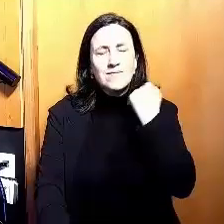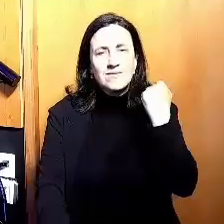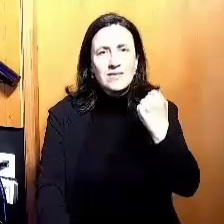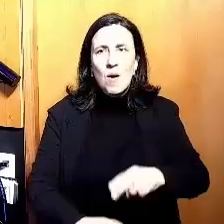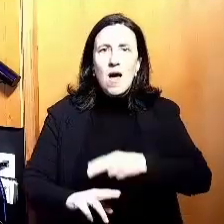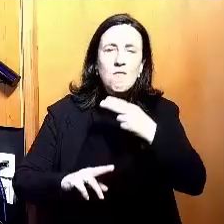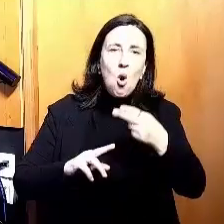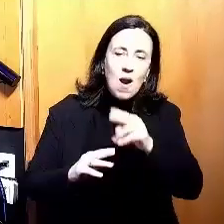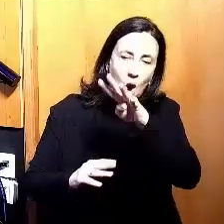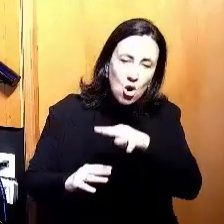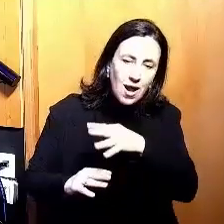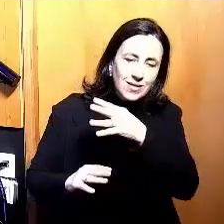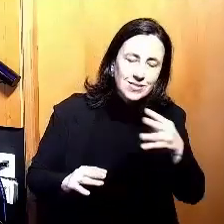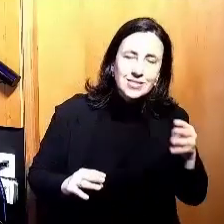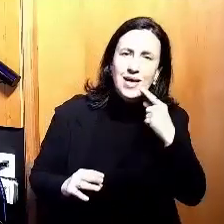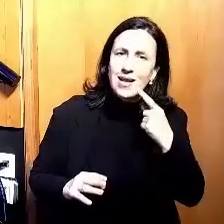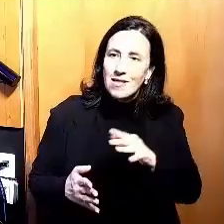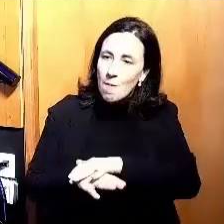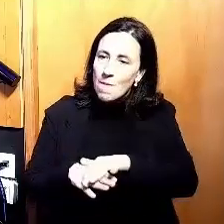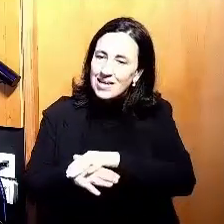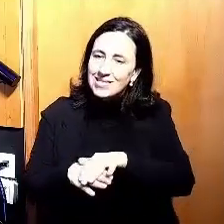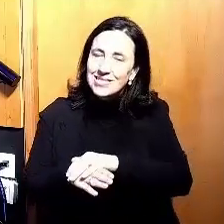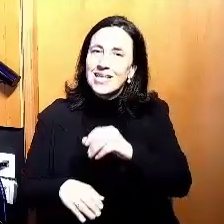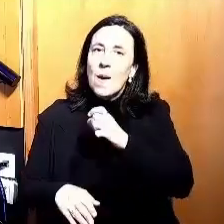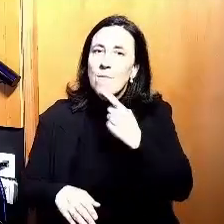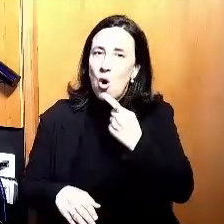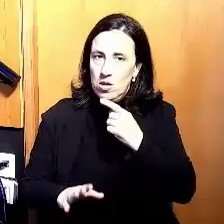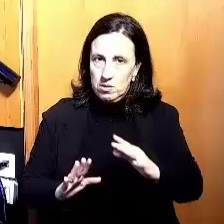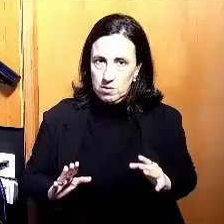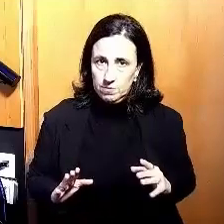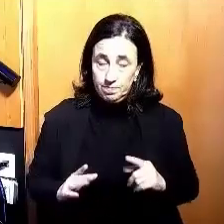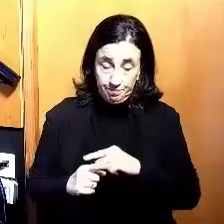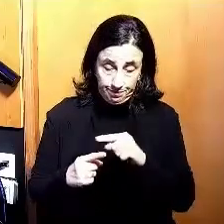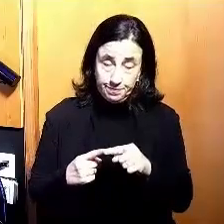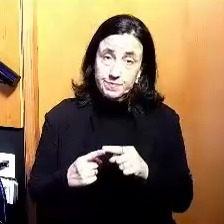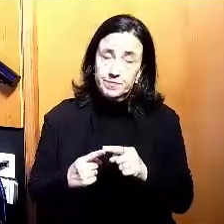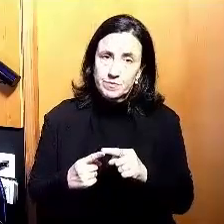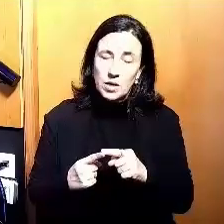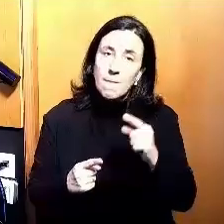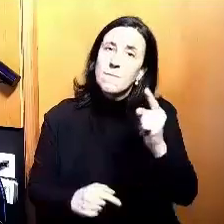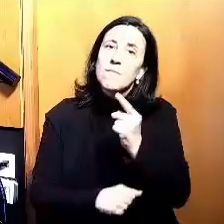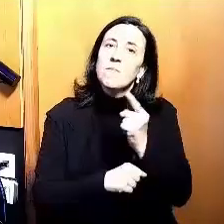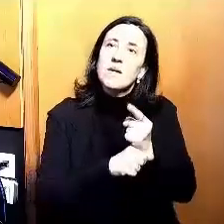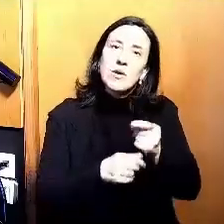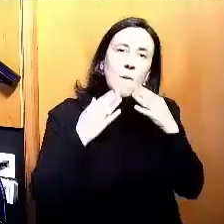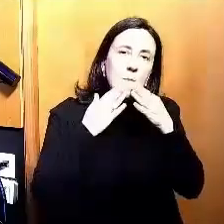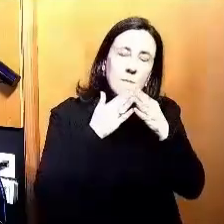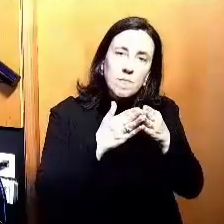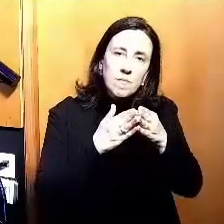revitalizar la agenda desde el aspecto más político, que es la apertura de datos. Primero los nerdos, o sea, primero convocar a